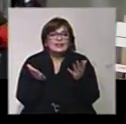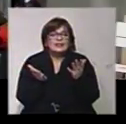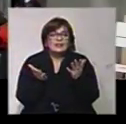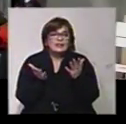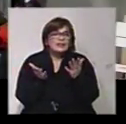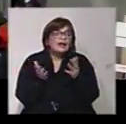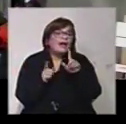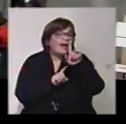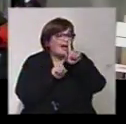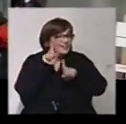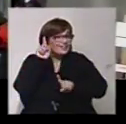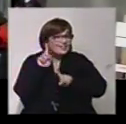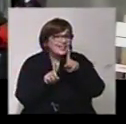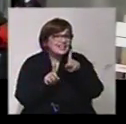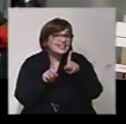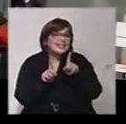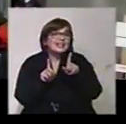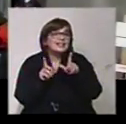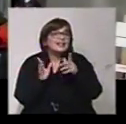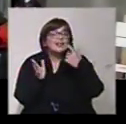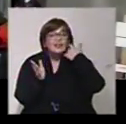de a veces el aire que puede faltar